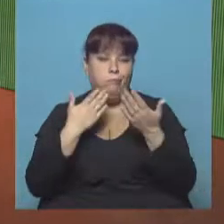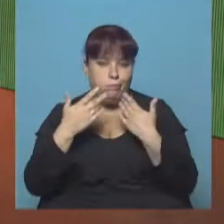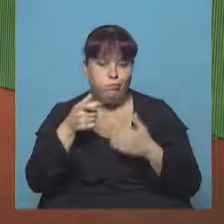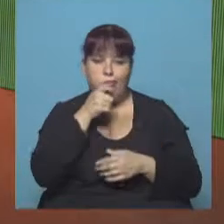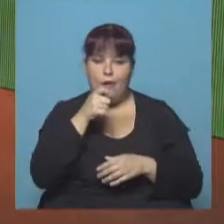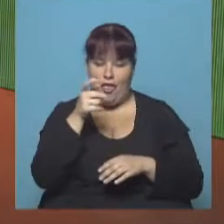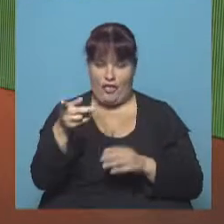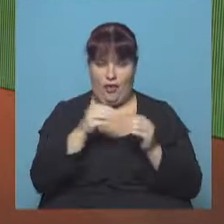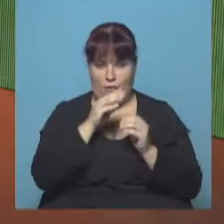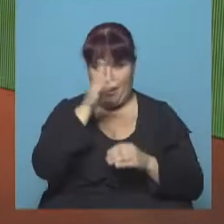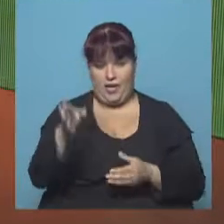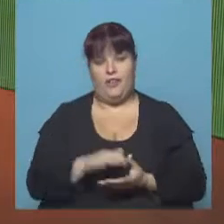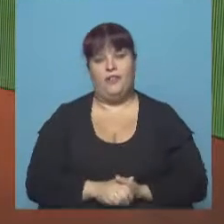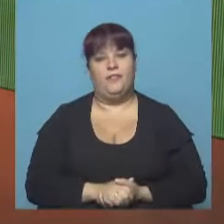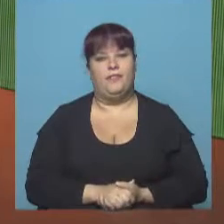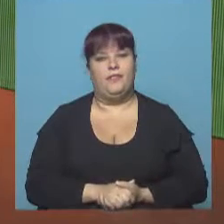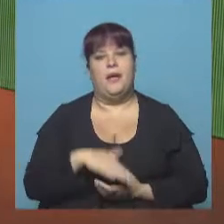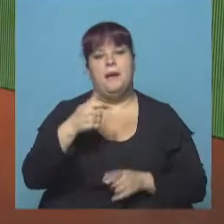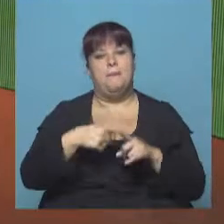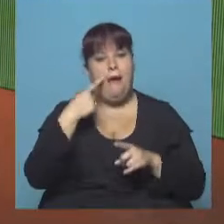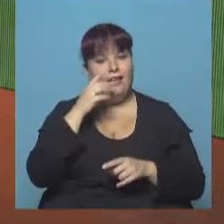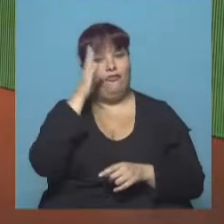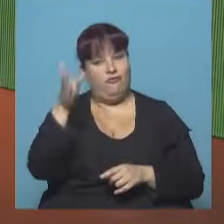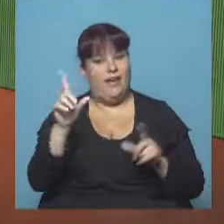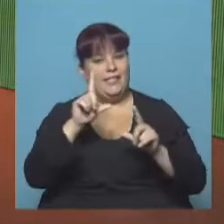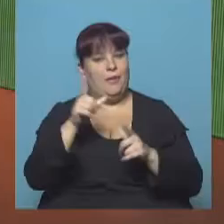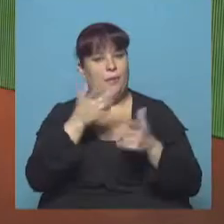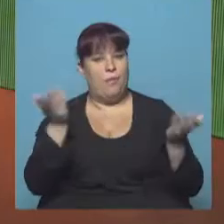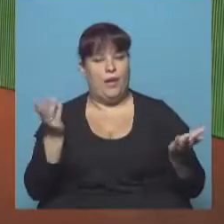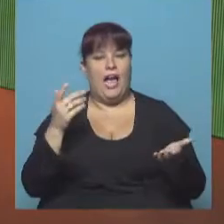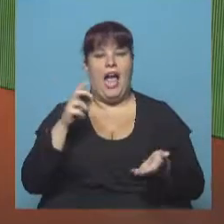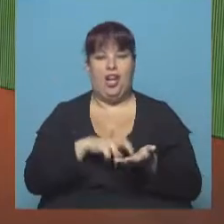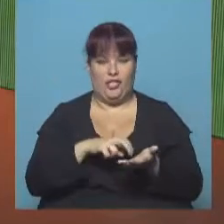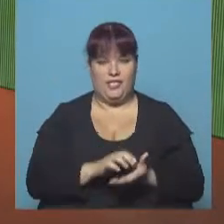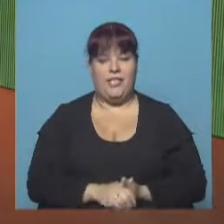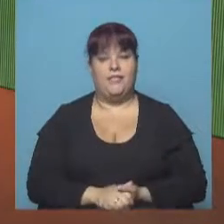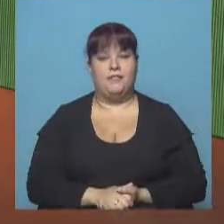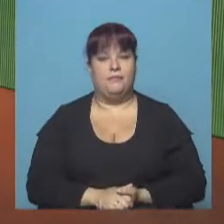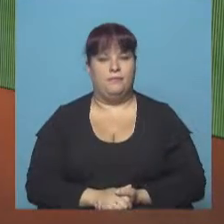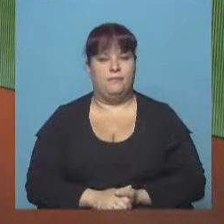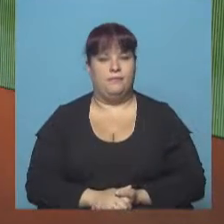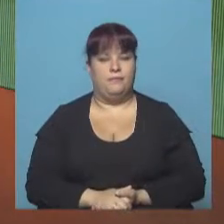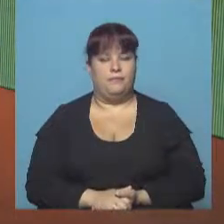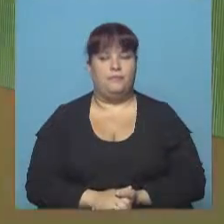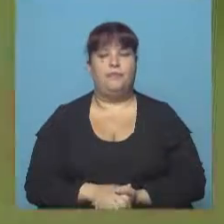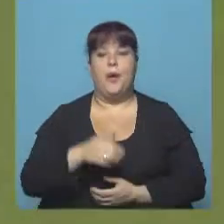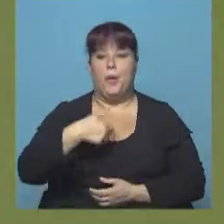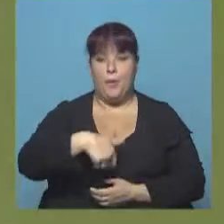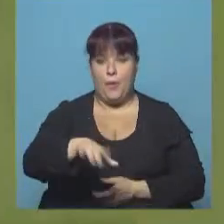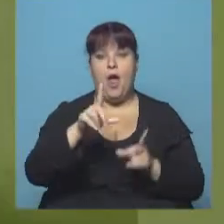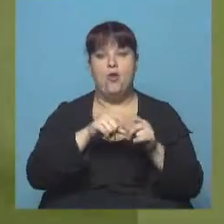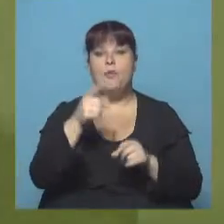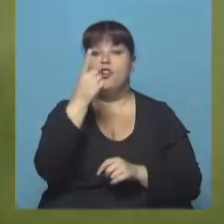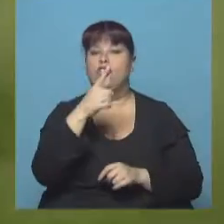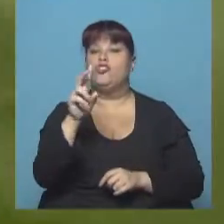dialogaron los corresponsales, en este caso Maxi Steinmann, de Televisión Pública Noticias. Se viene la edición